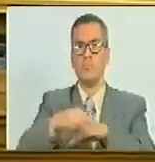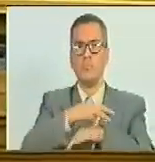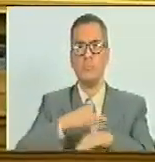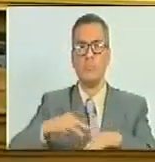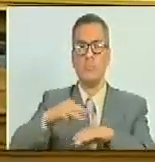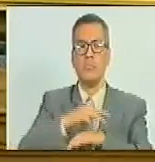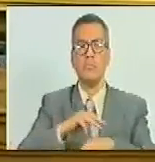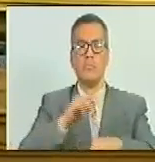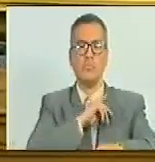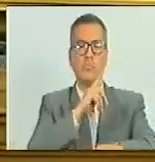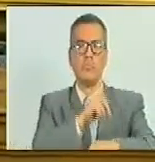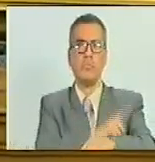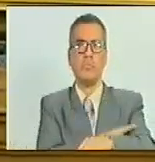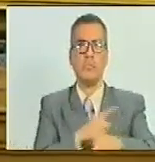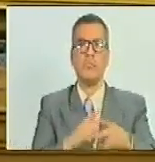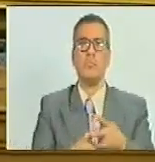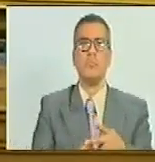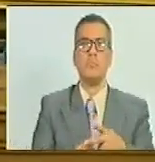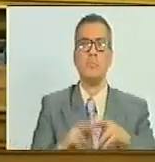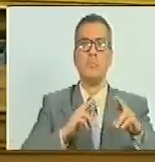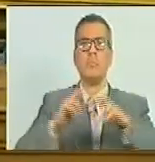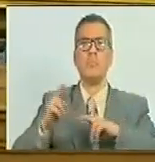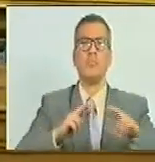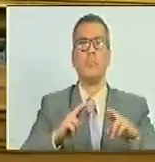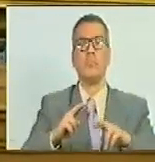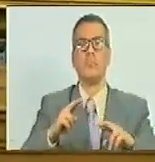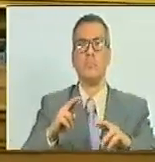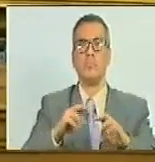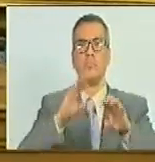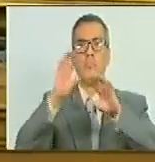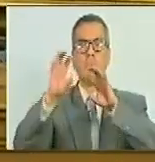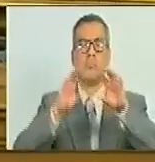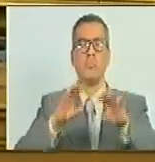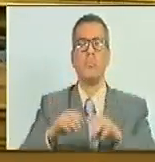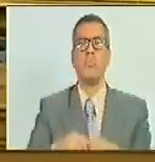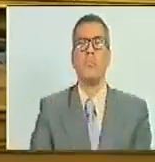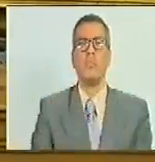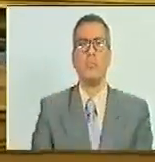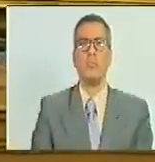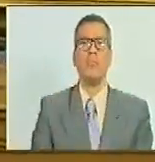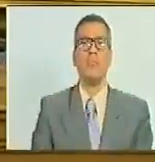Ministerio del Poder Popular para las Relaciones Exteriores.